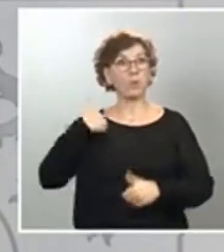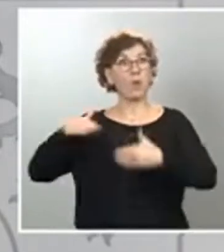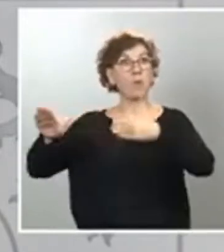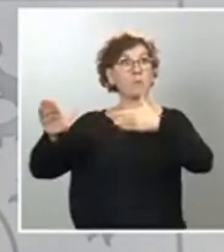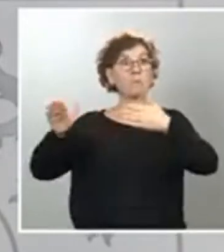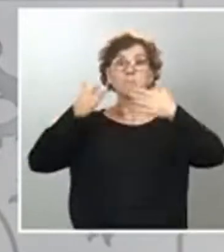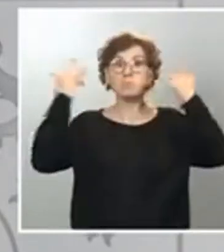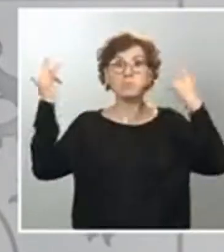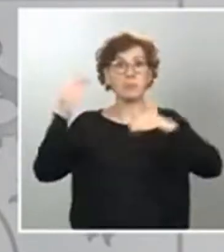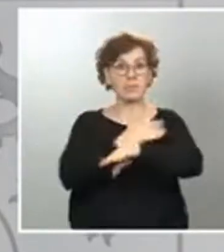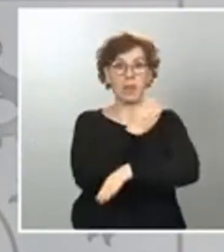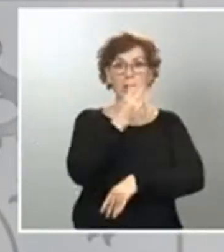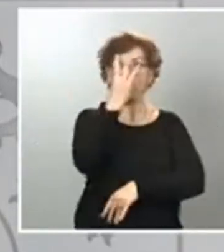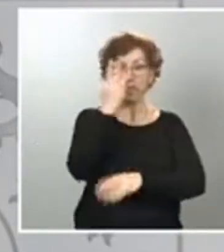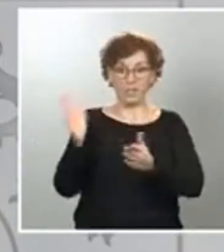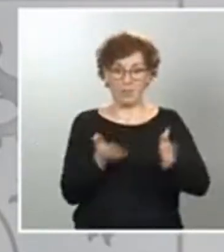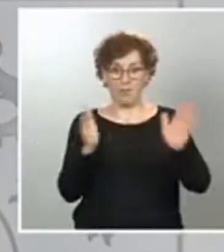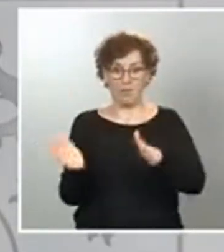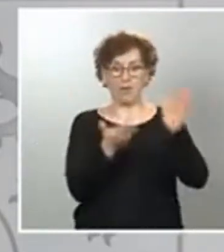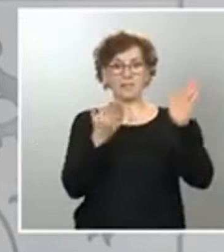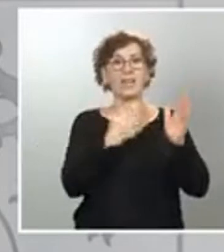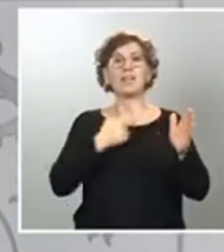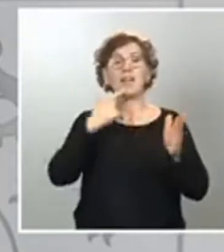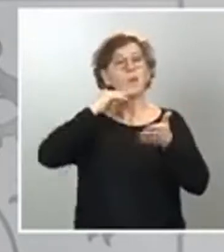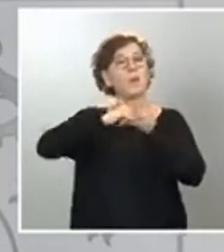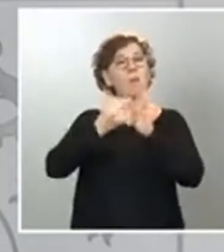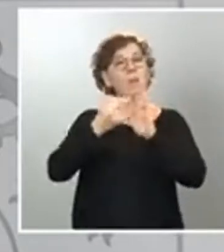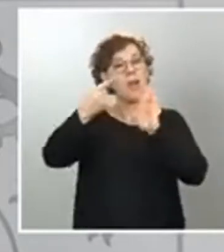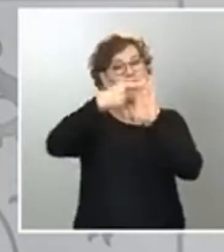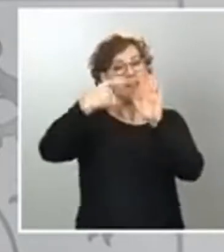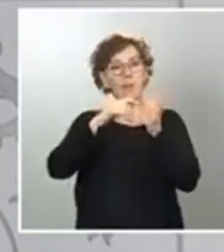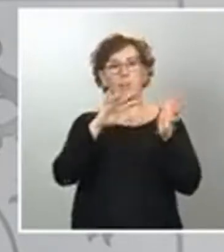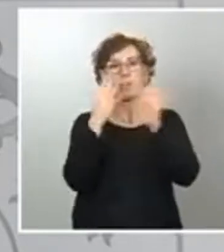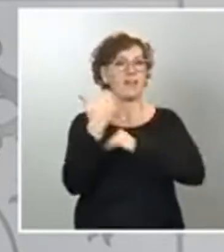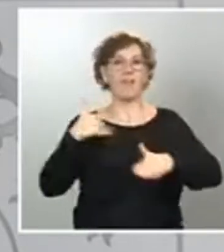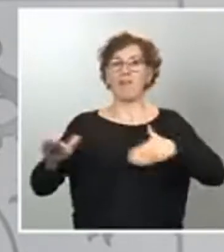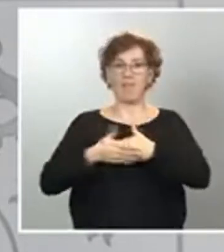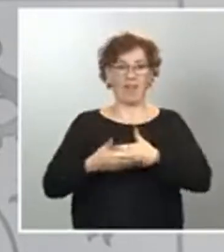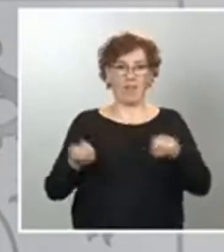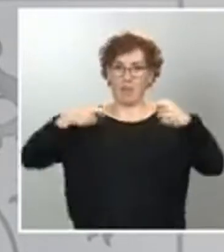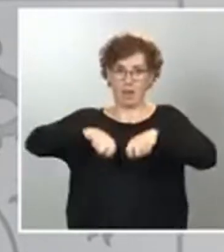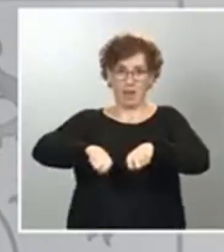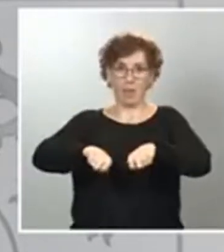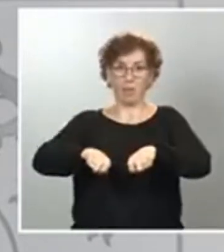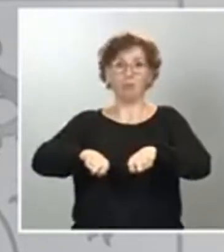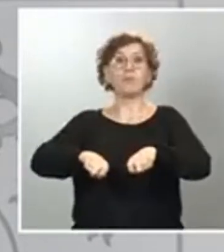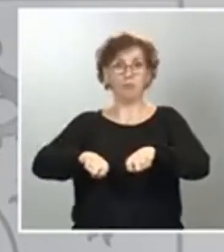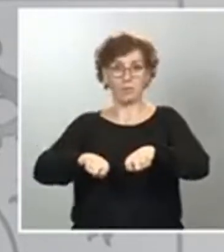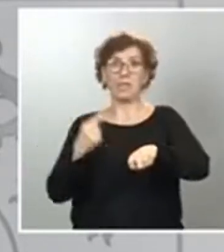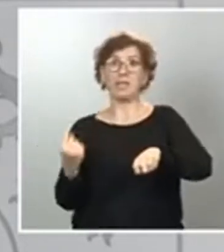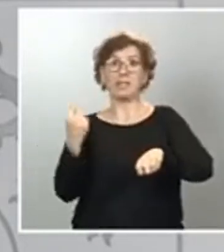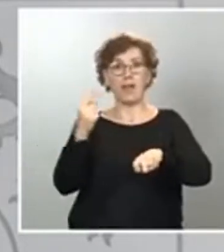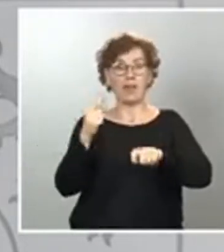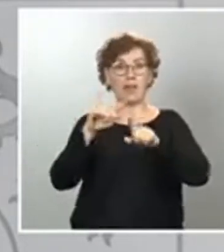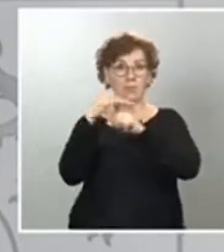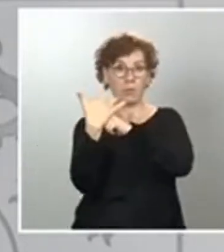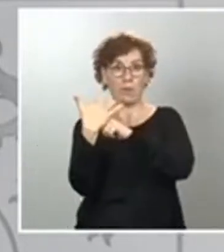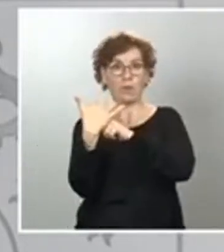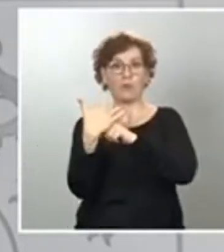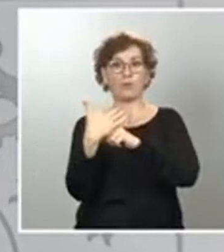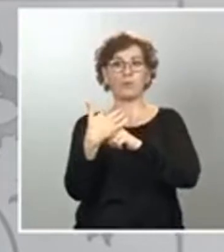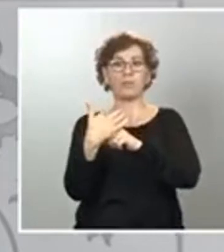habrá concluido la desescalada y podremos decir que cada provincia o unidad territorial ha accedido a la situación de nueva